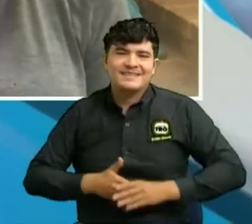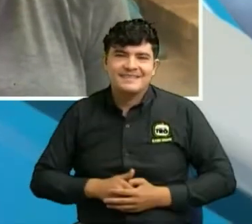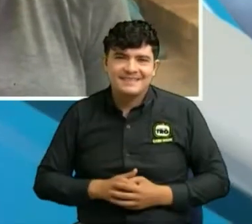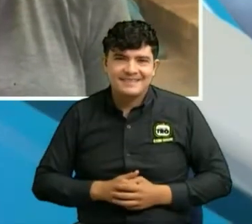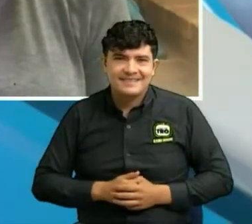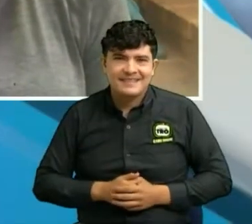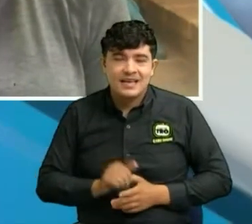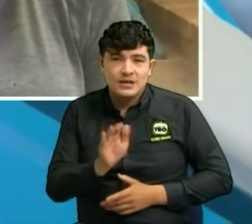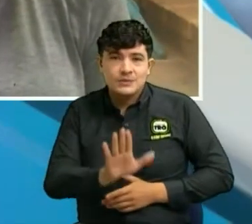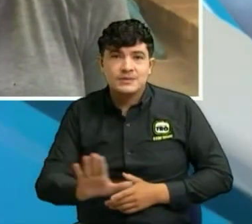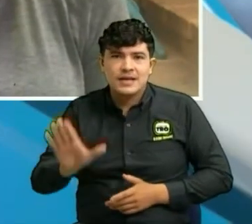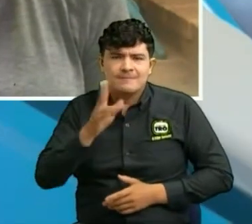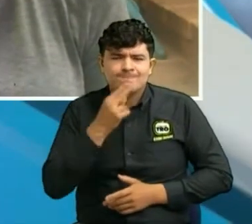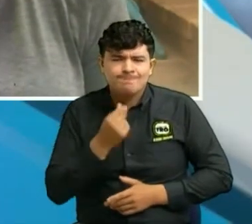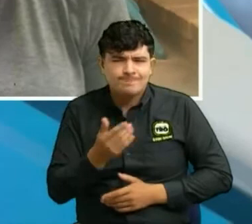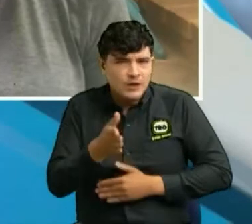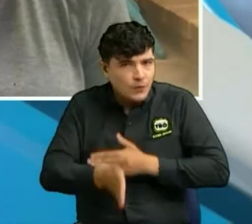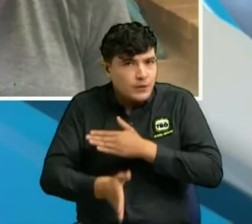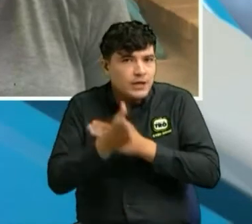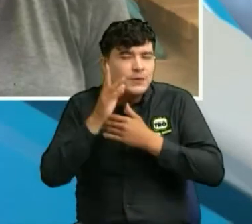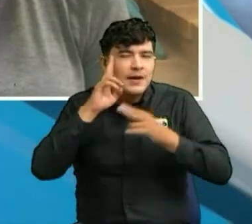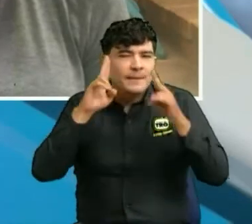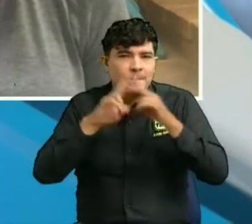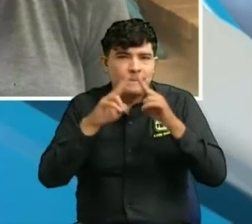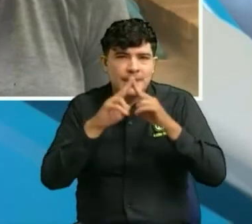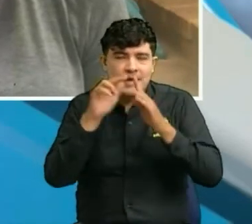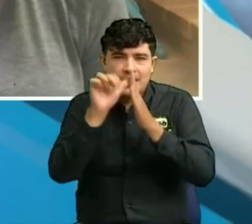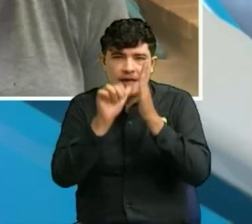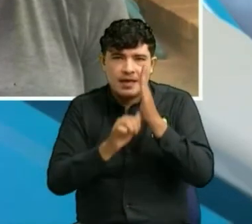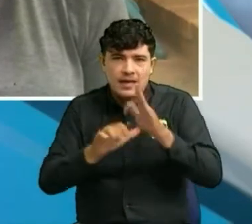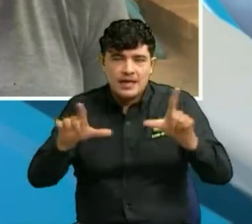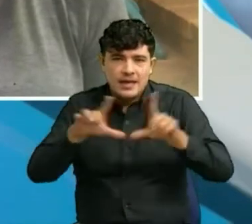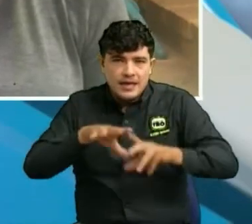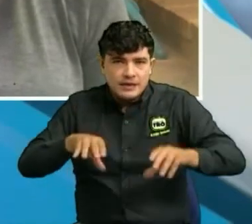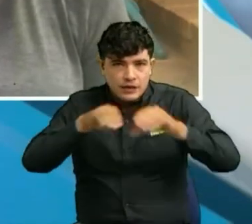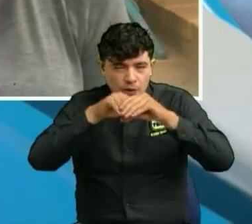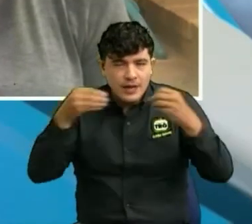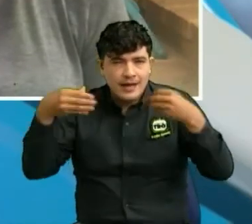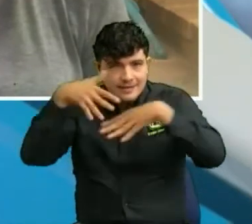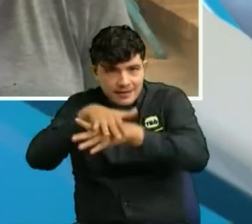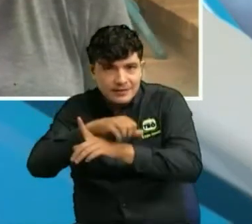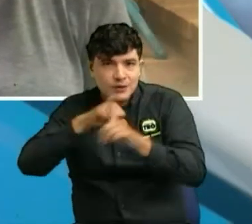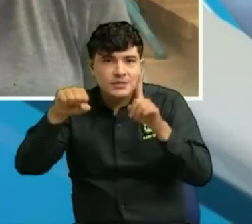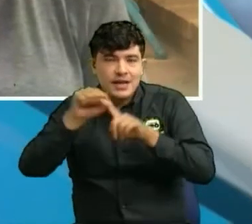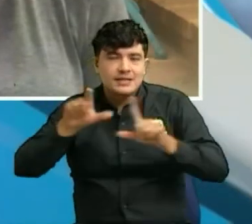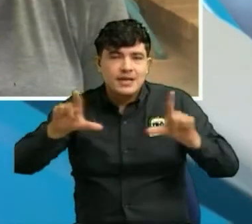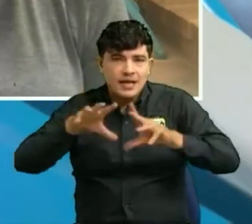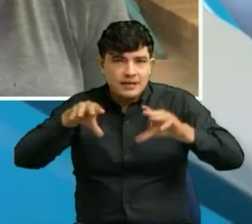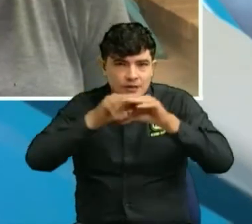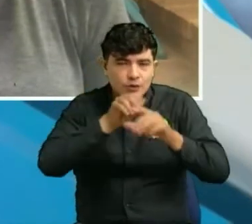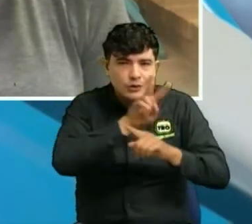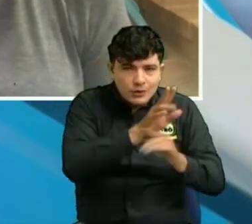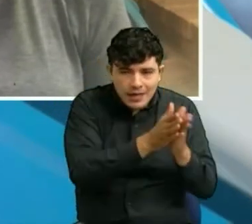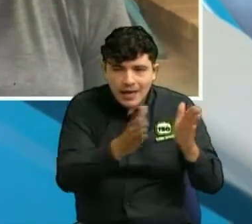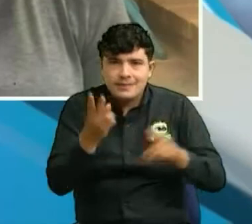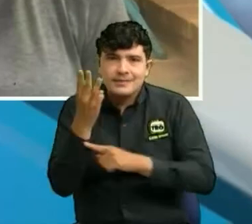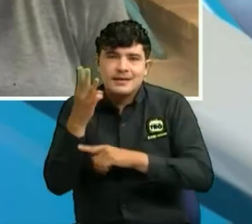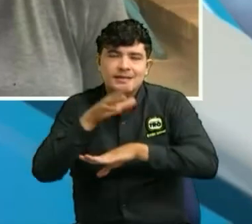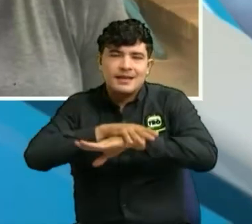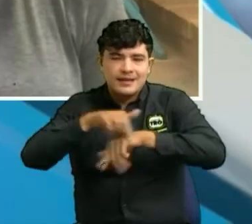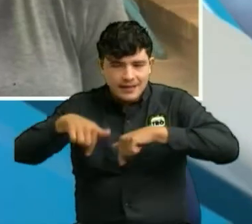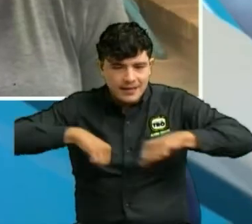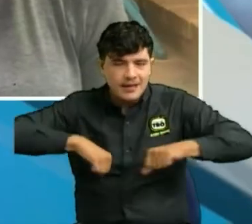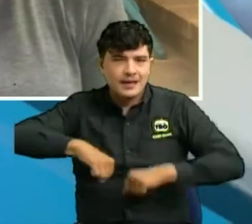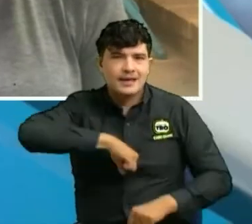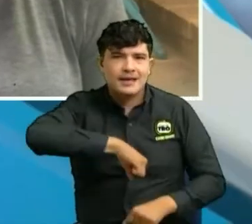amables televidentes, les invitamos para que sigan las redes sociales del Canal TRO, para que nos vean todos los días de 2 de la tarde a 3 de la tarde en